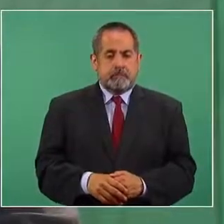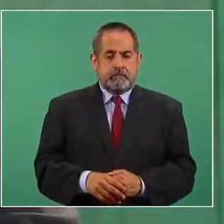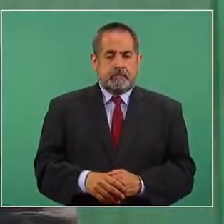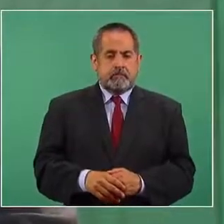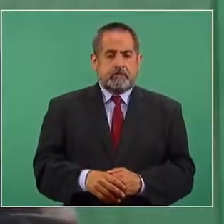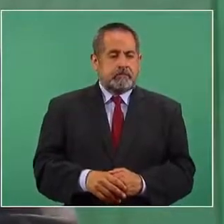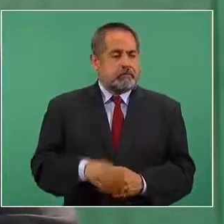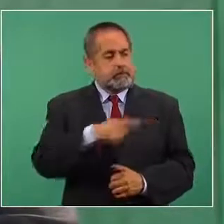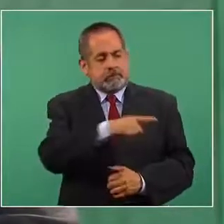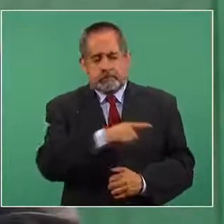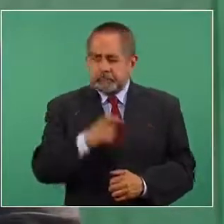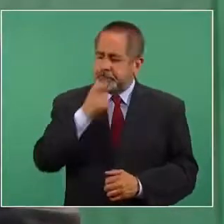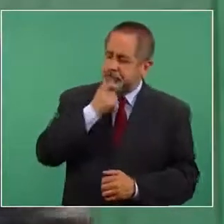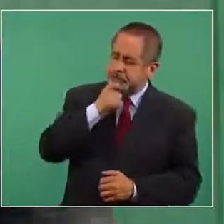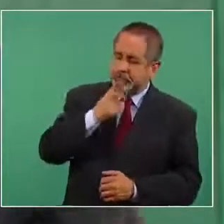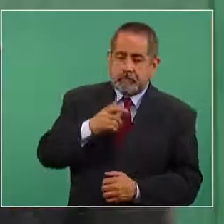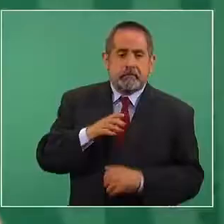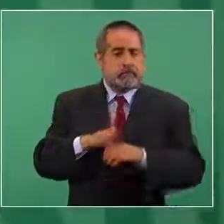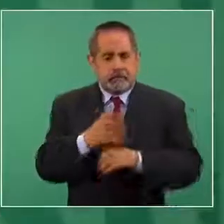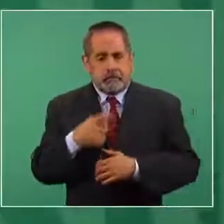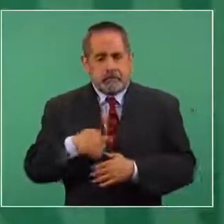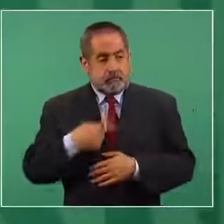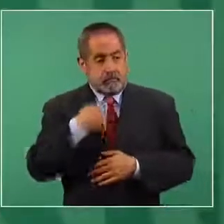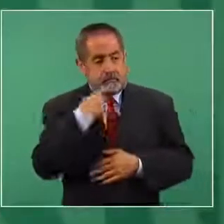Le causó risa porque le dije,